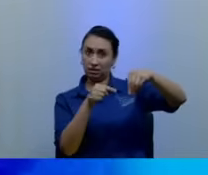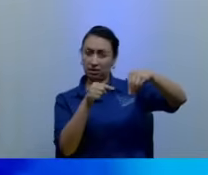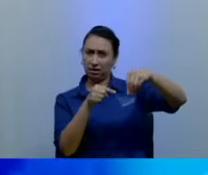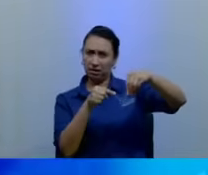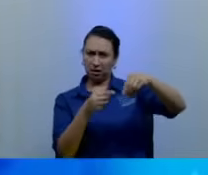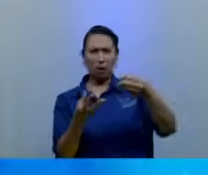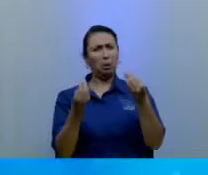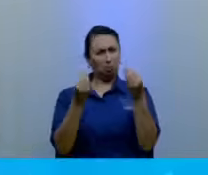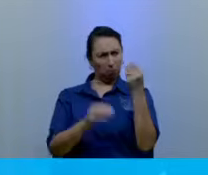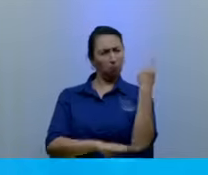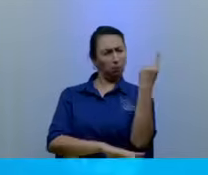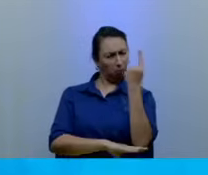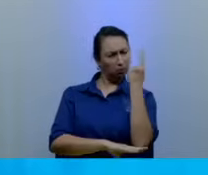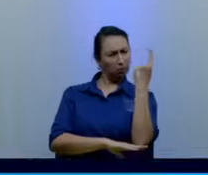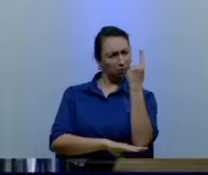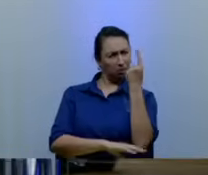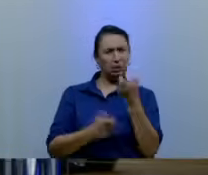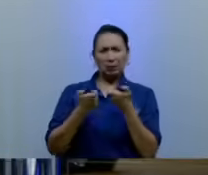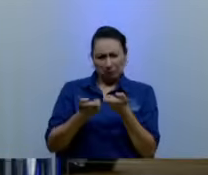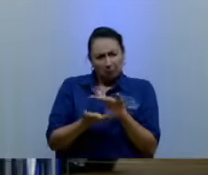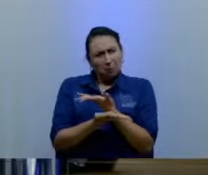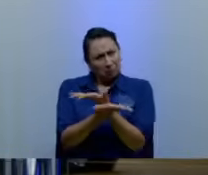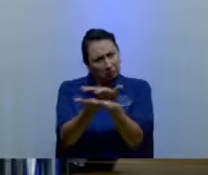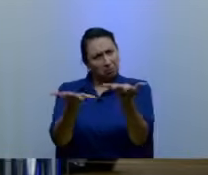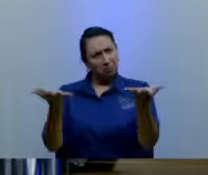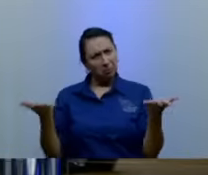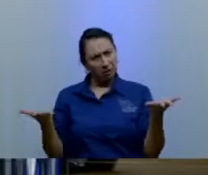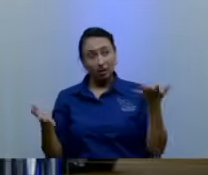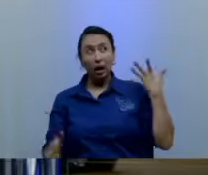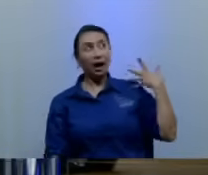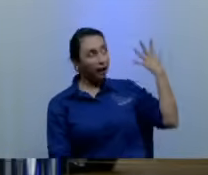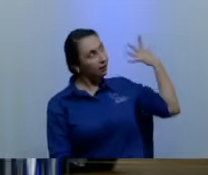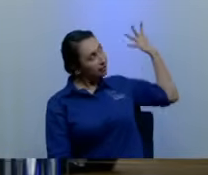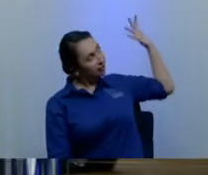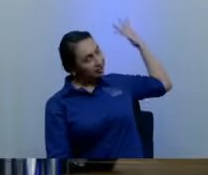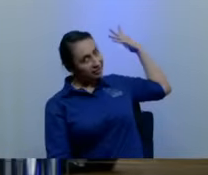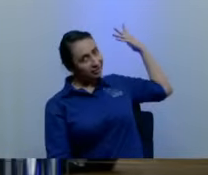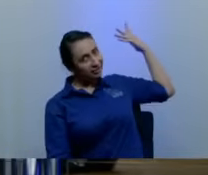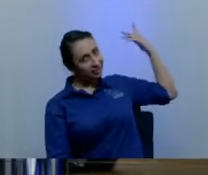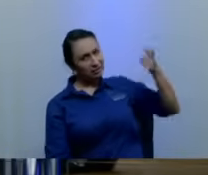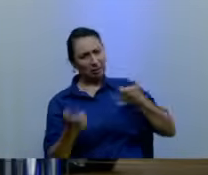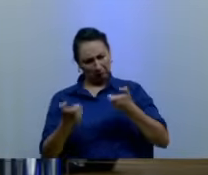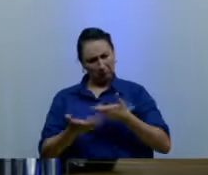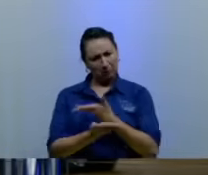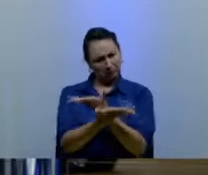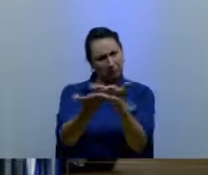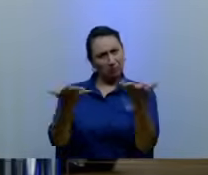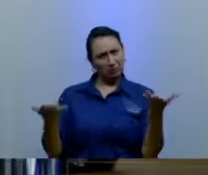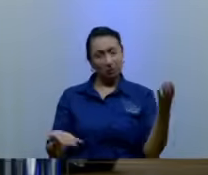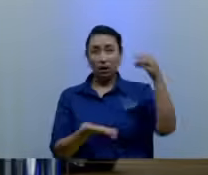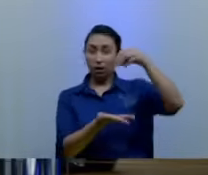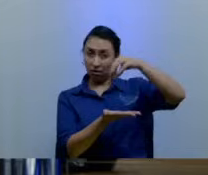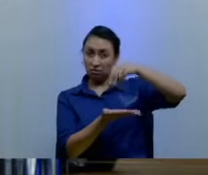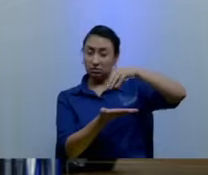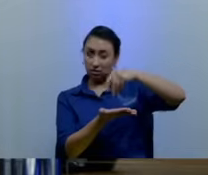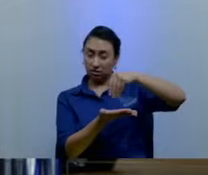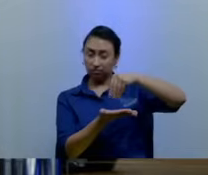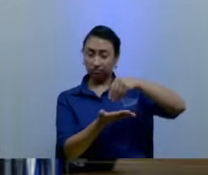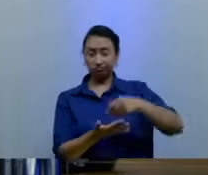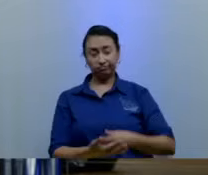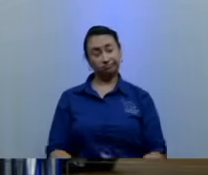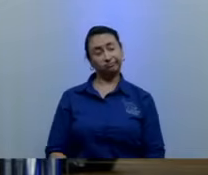Que una riqueza. En aquel tiempo, para ahorrar, utilizaban varias